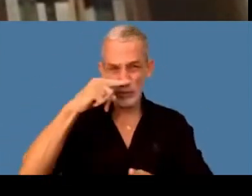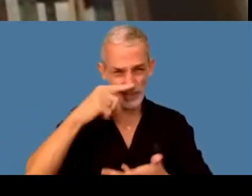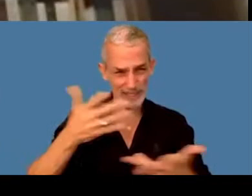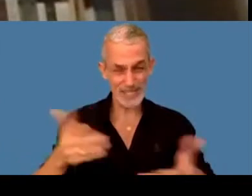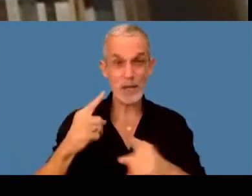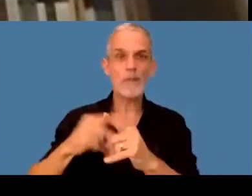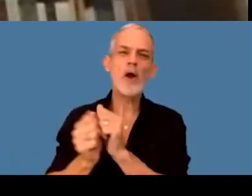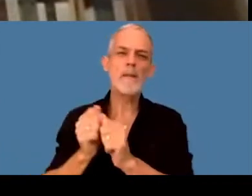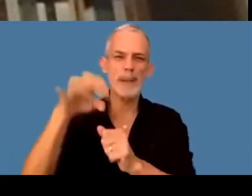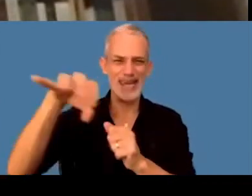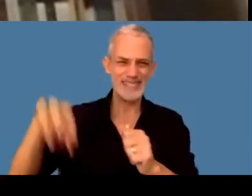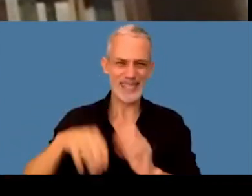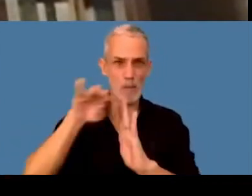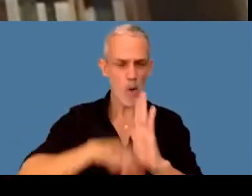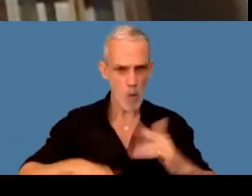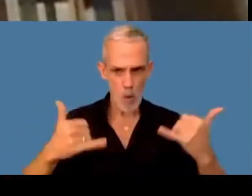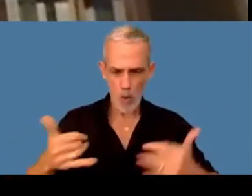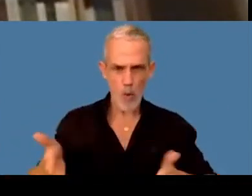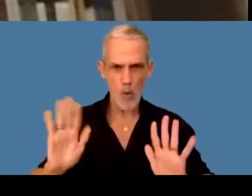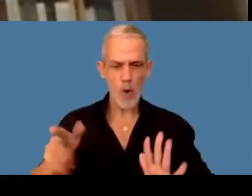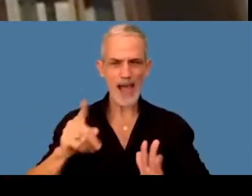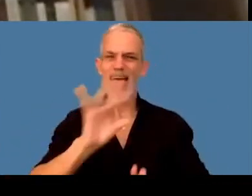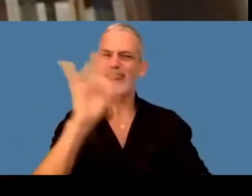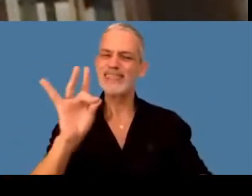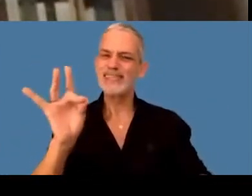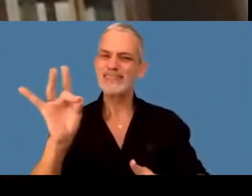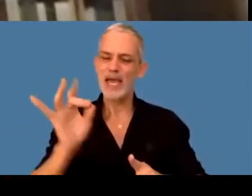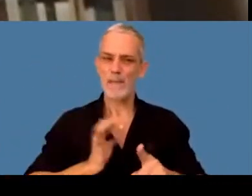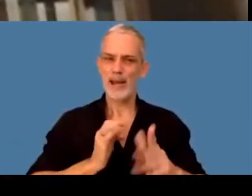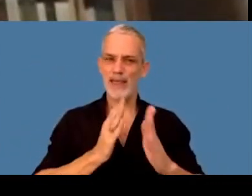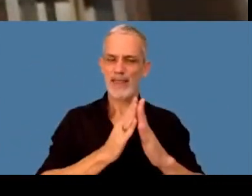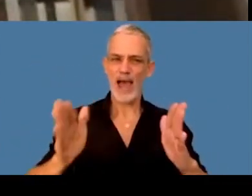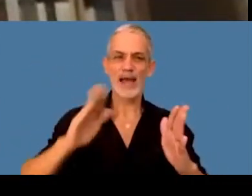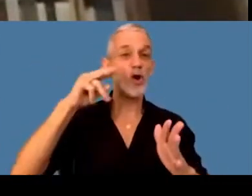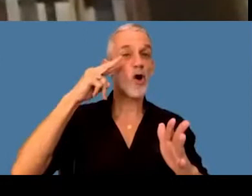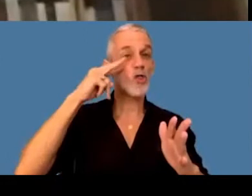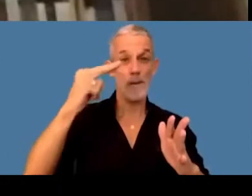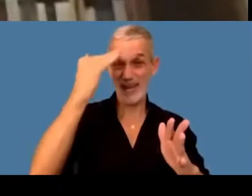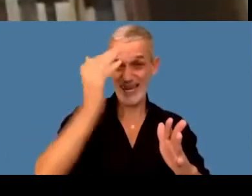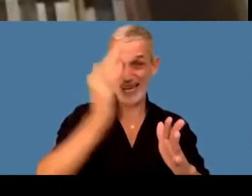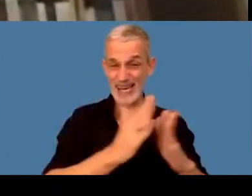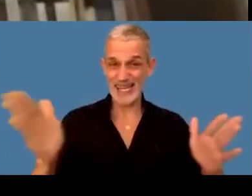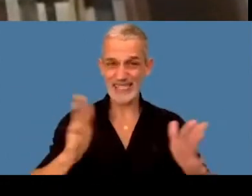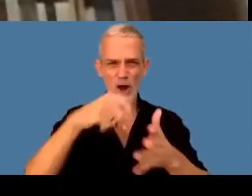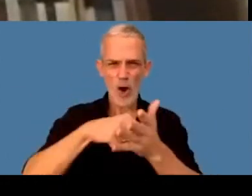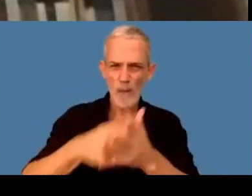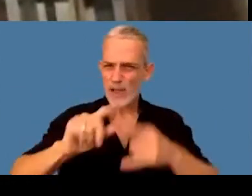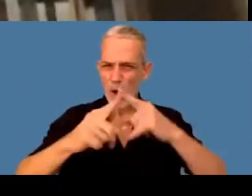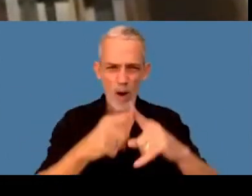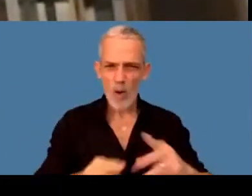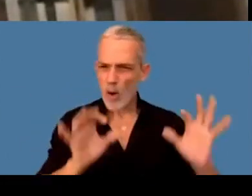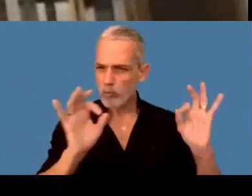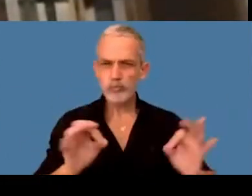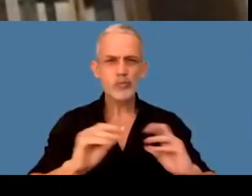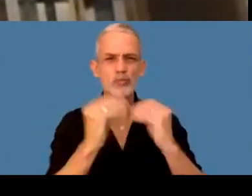empresa, y a diciembre del año 2015, entre convenios y acuerdos, llegamos casi a 3.000, como